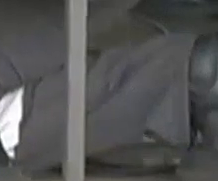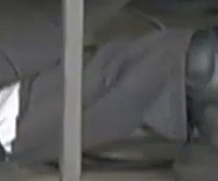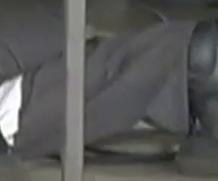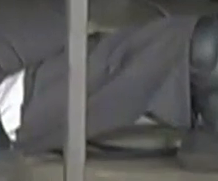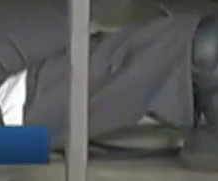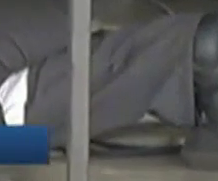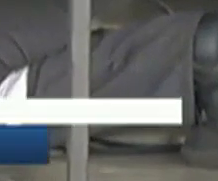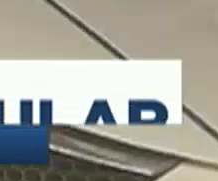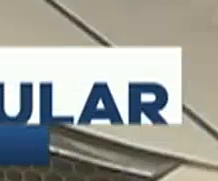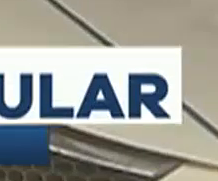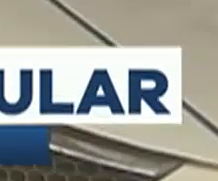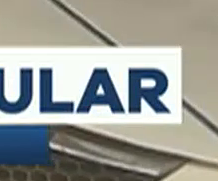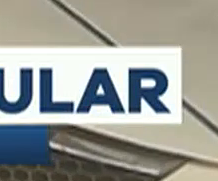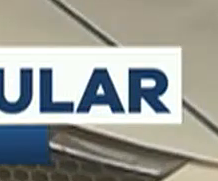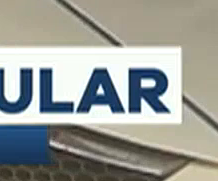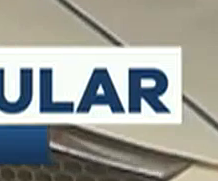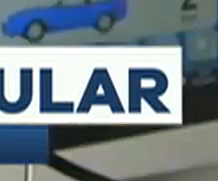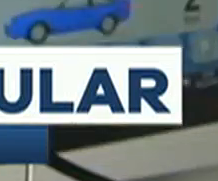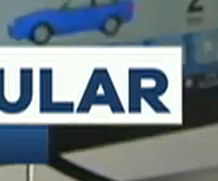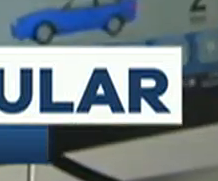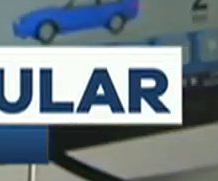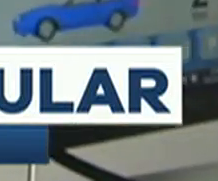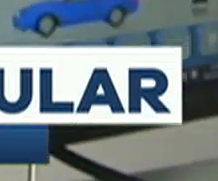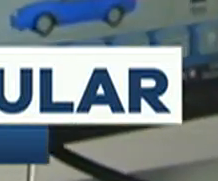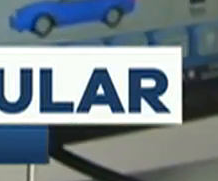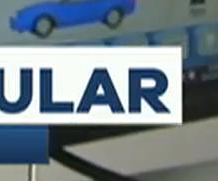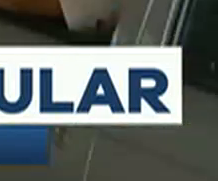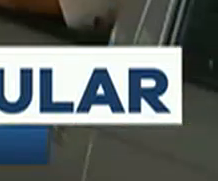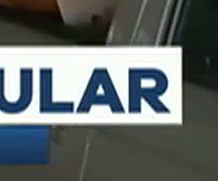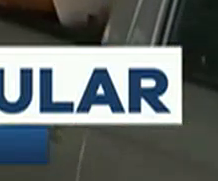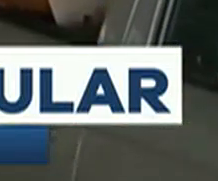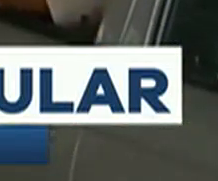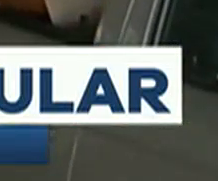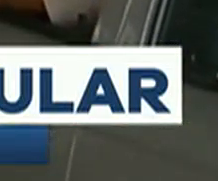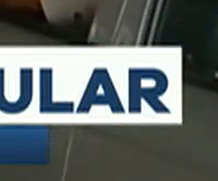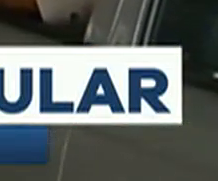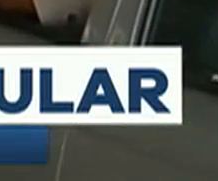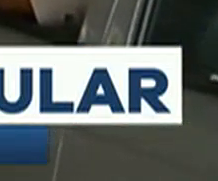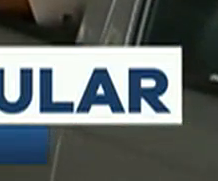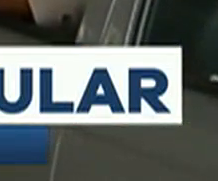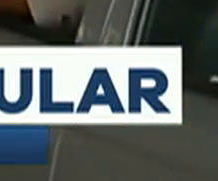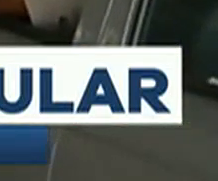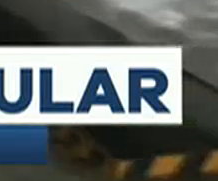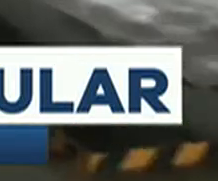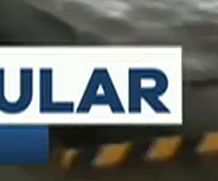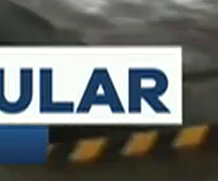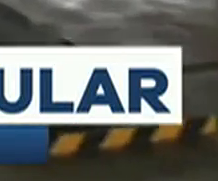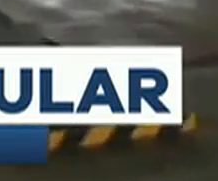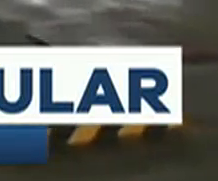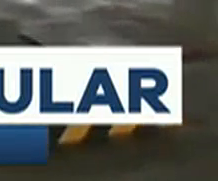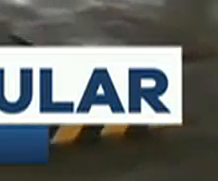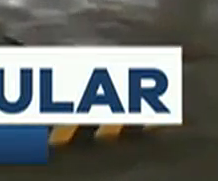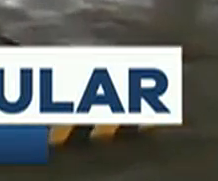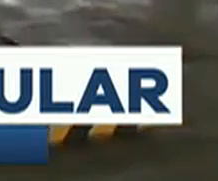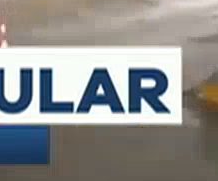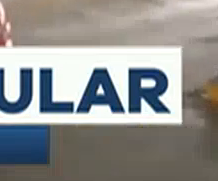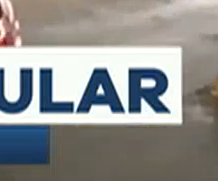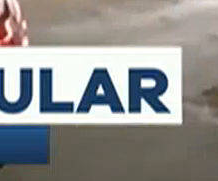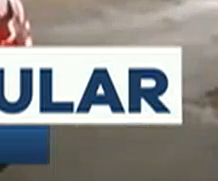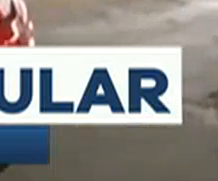En nuestro segmento, Preguntando al Experto, trataremos el tema sobre los servicios de revisión